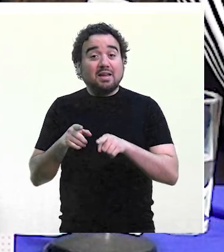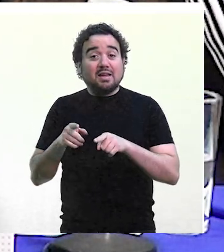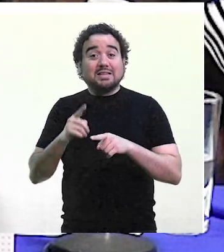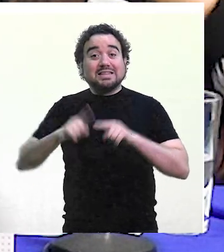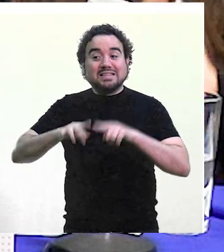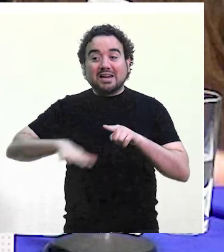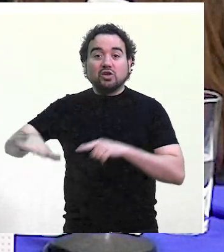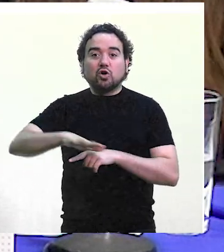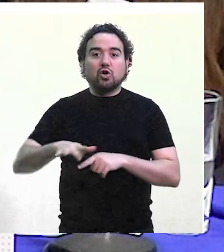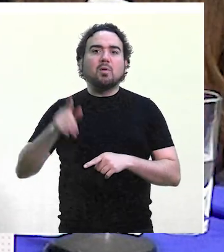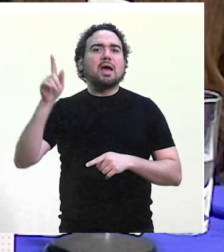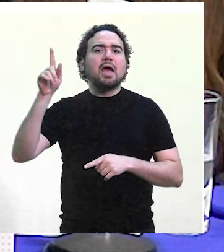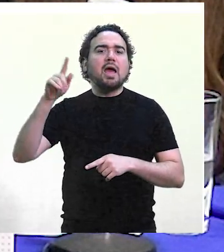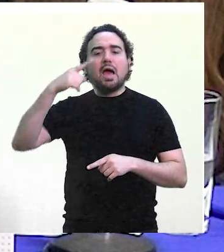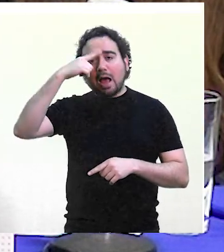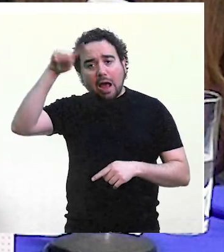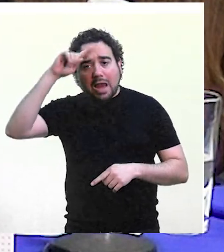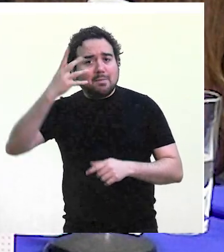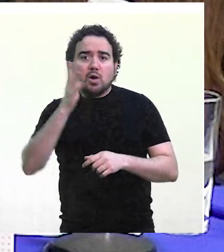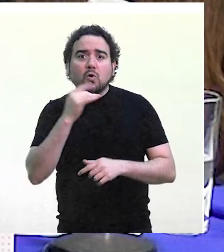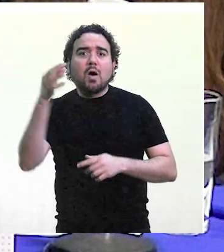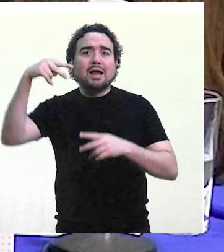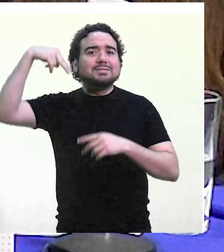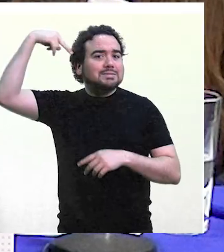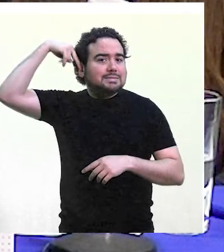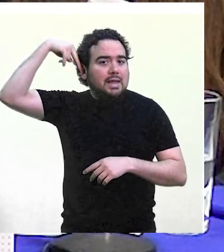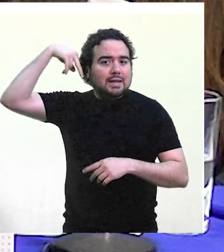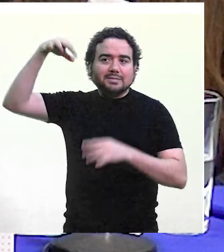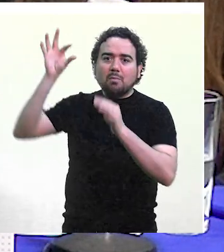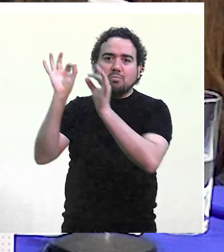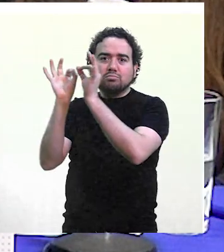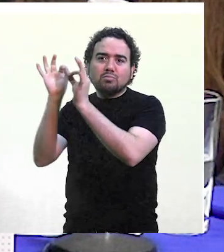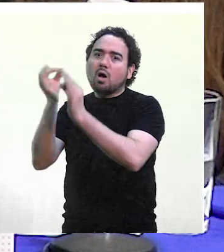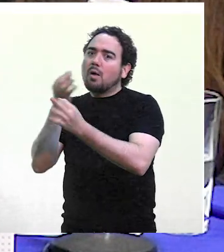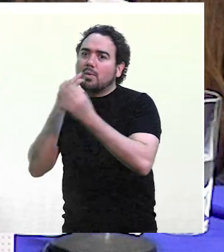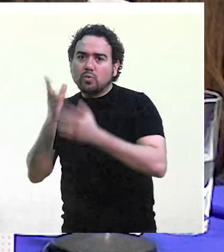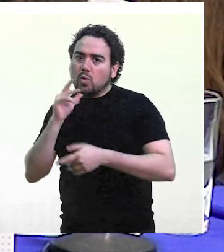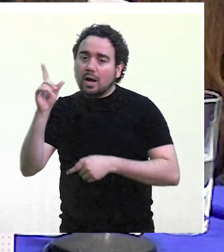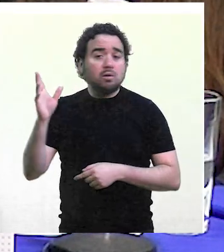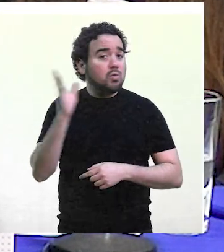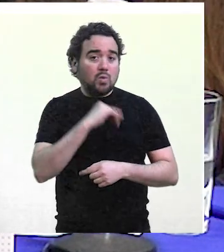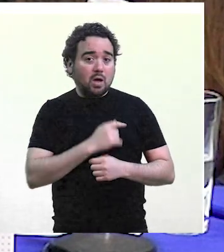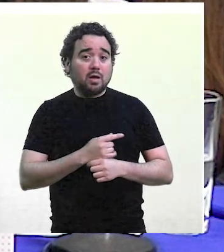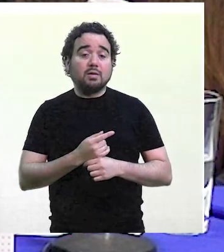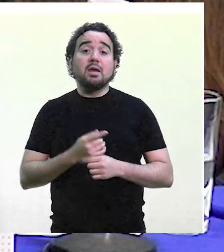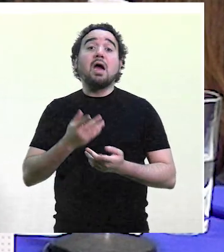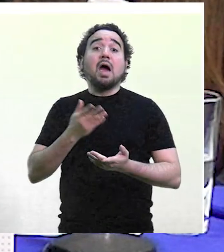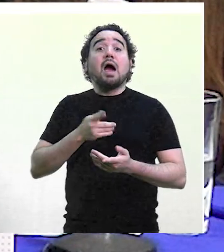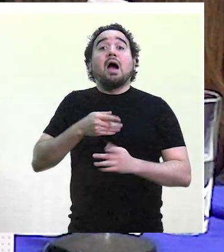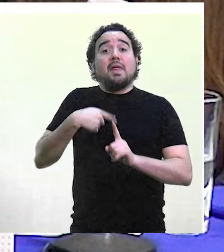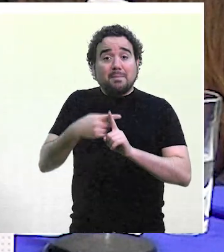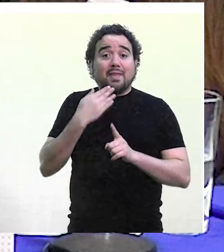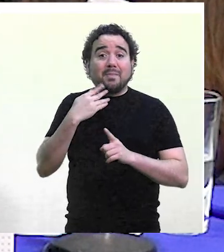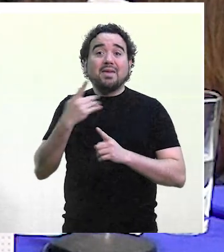niños decían, ¿y en Calama no hay cerezas? No hay cerezas en Calama. Entonces estamos hablando de territorio, de geografía, Claro. y